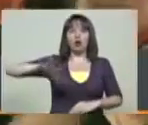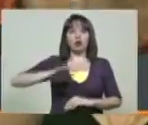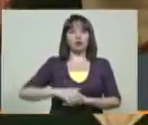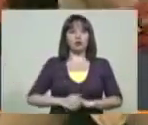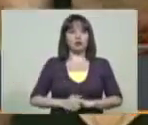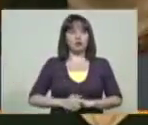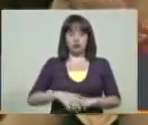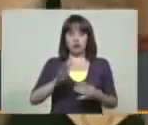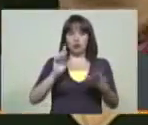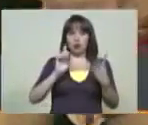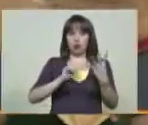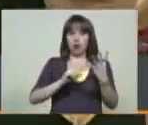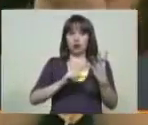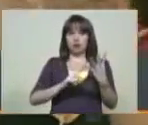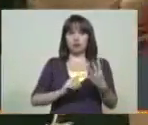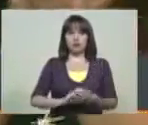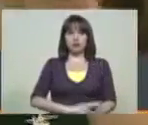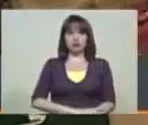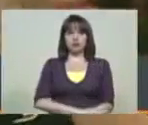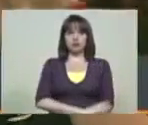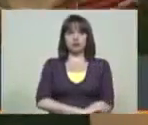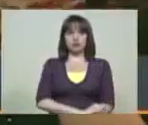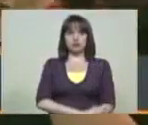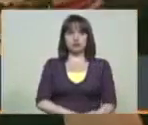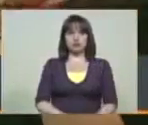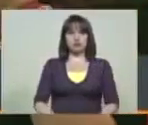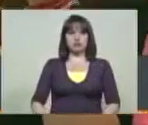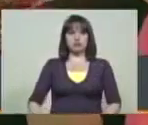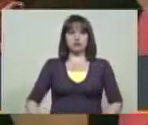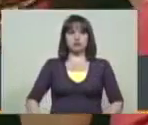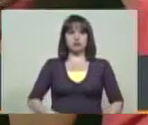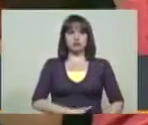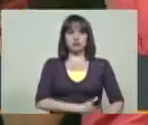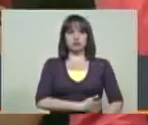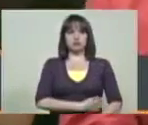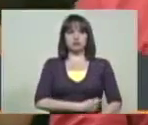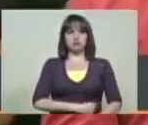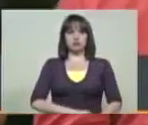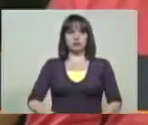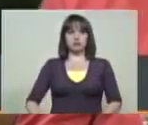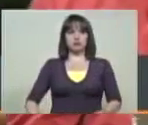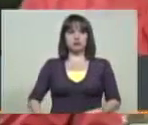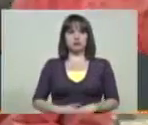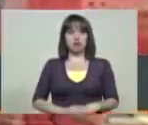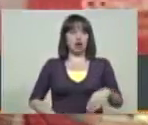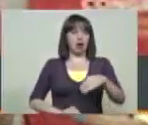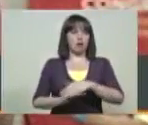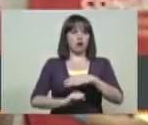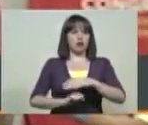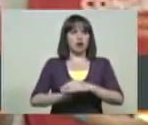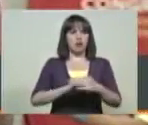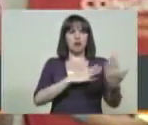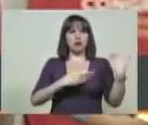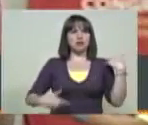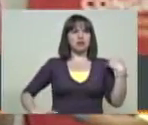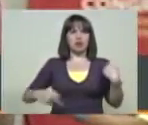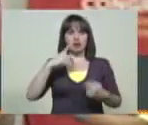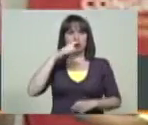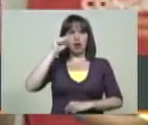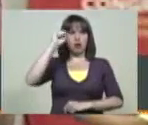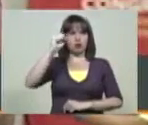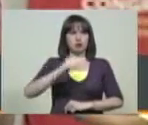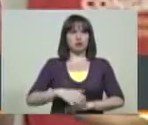4 respaldamos al compañero presidente nicolás maduro en su compromiso histórico